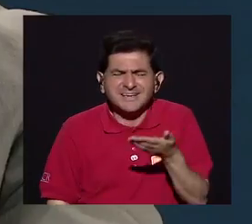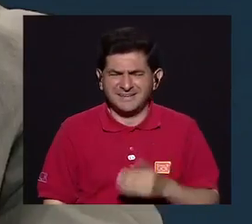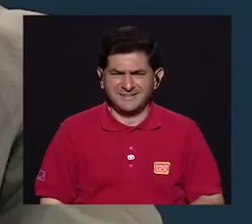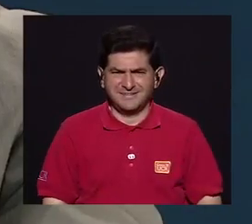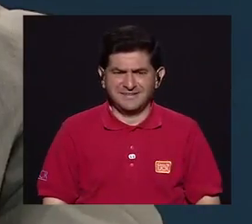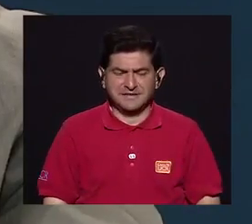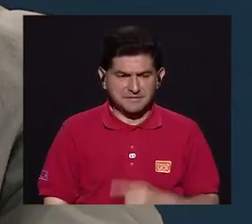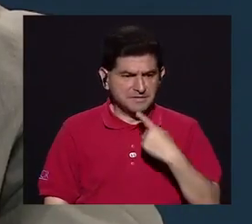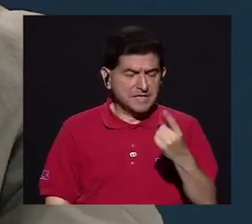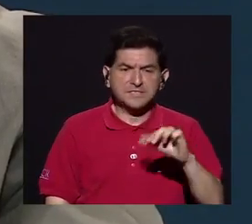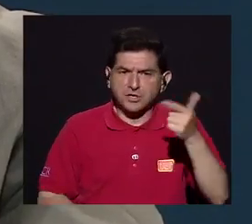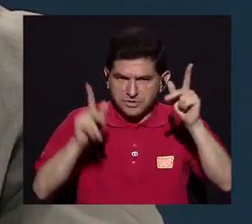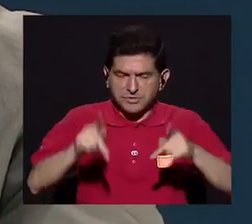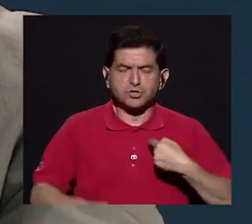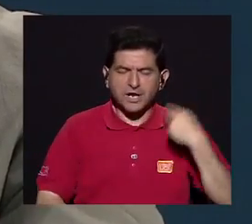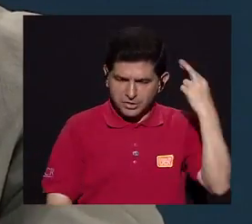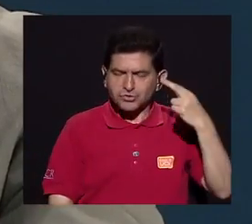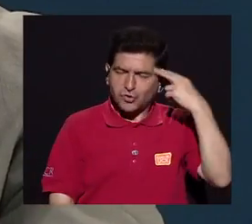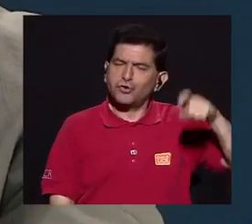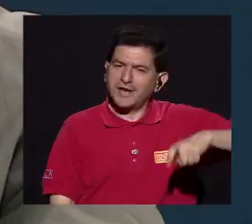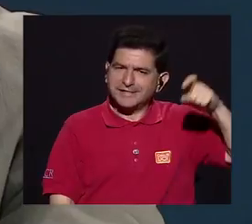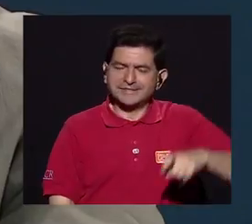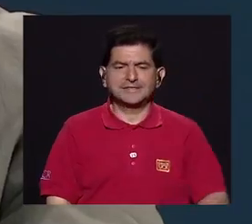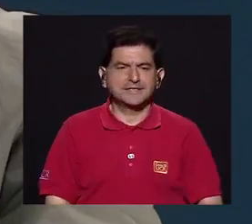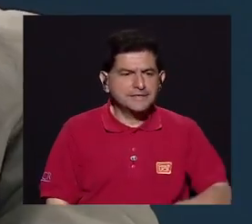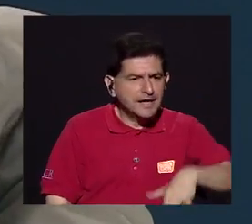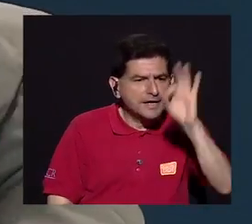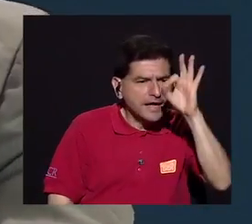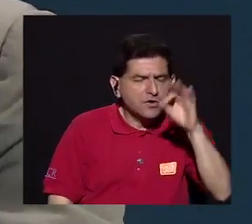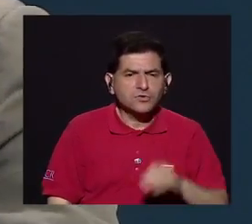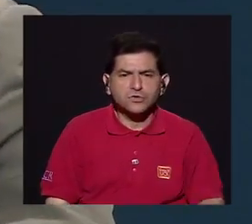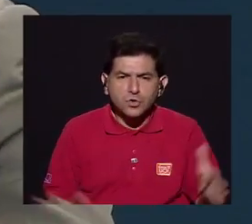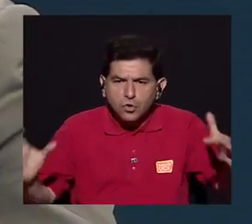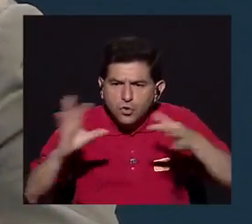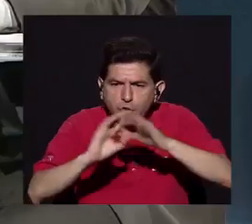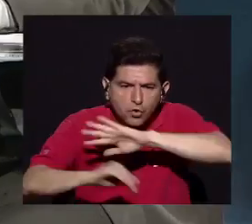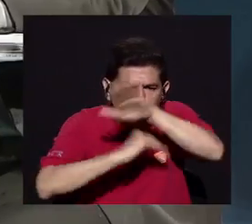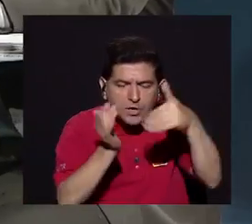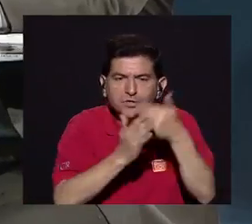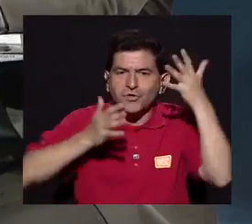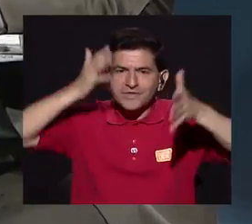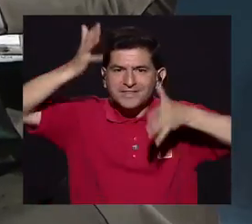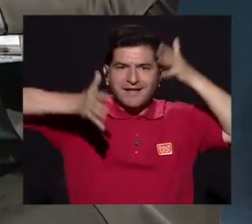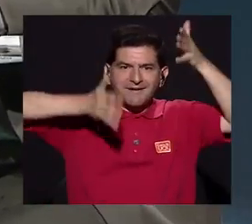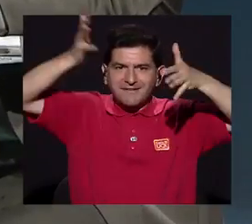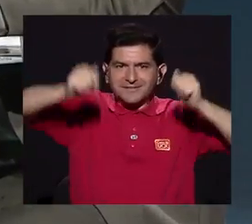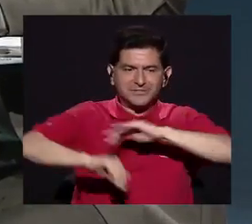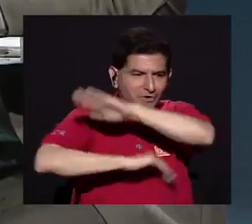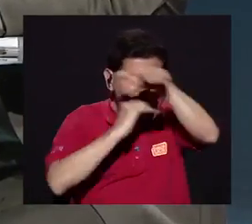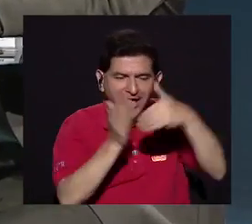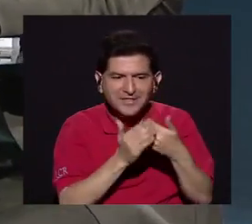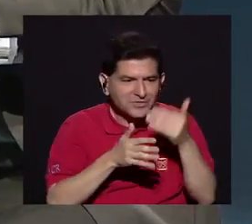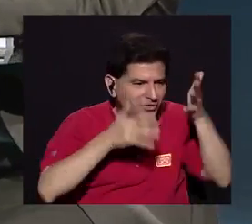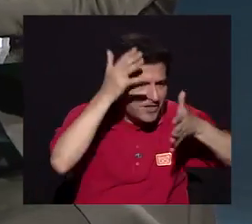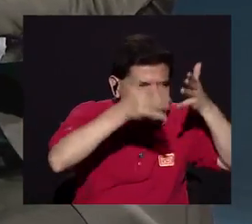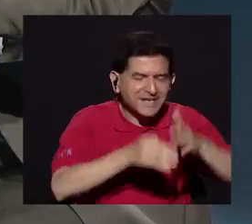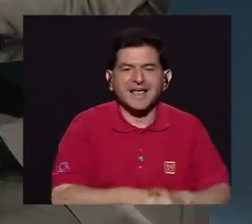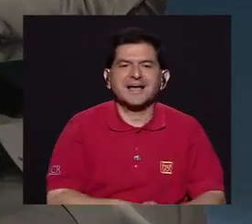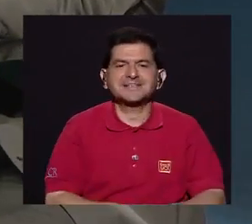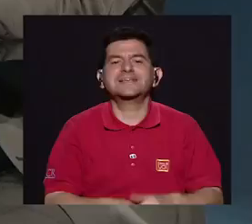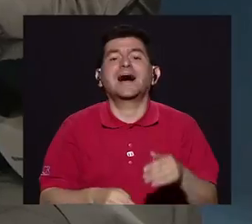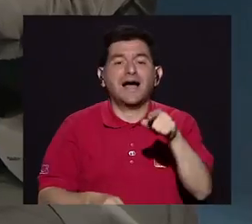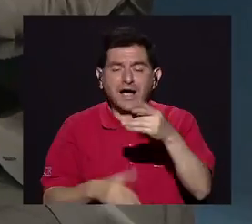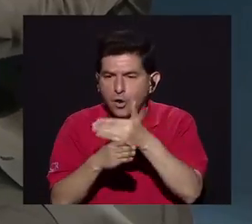no? Y les digo, tengo que reflexionar eso, y encontré que el hilo conductor de todas es la creatividad. En todas creas, y recreas, y